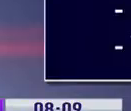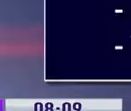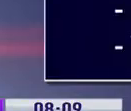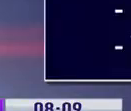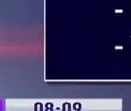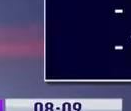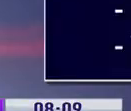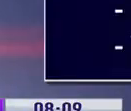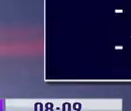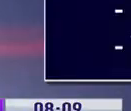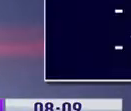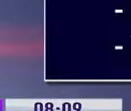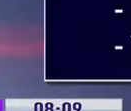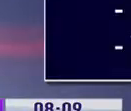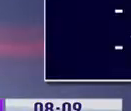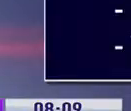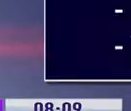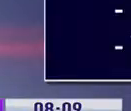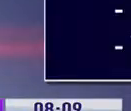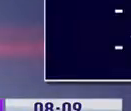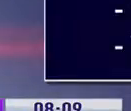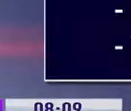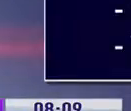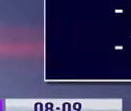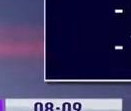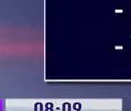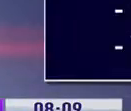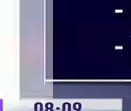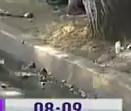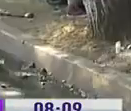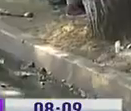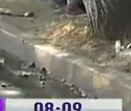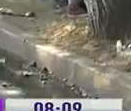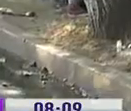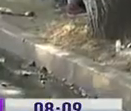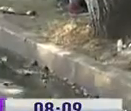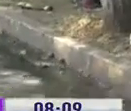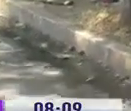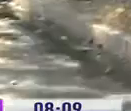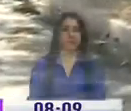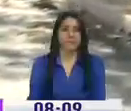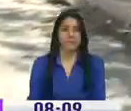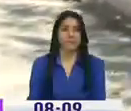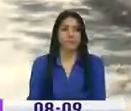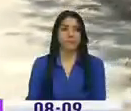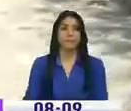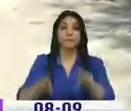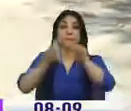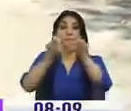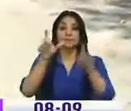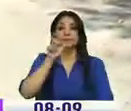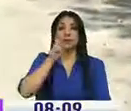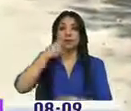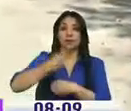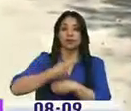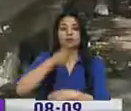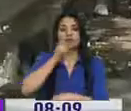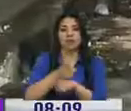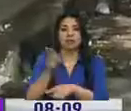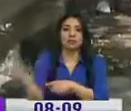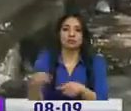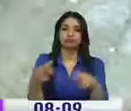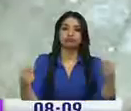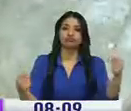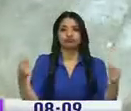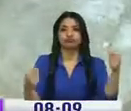luís santa isabel urbanización san gabriel y jana huaico la empresa de agua de quito dispuso la atención de tanqueros